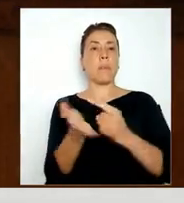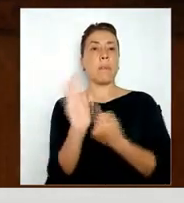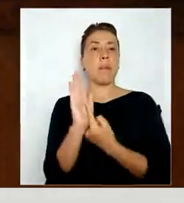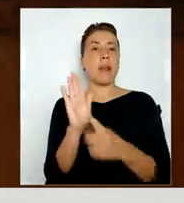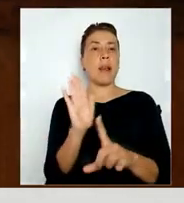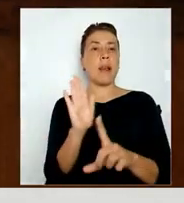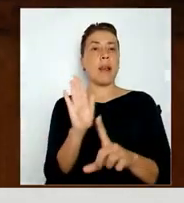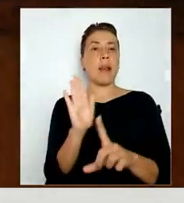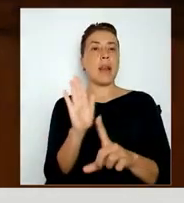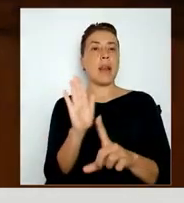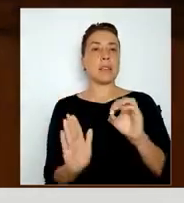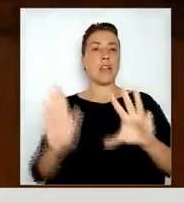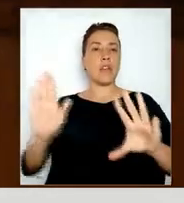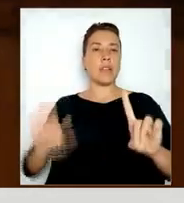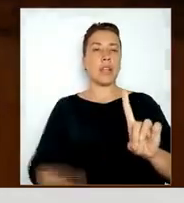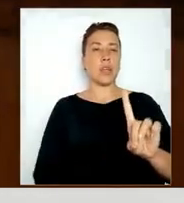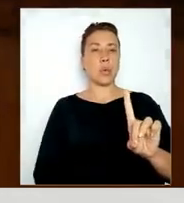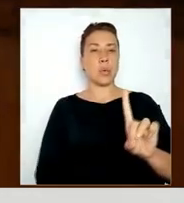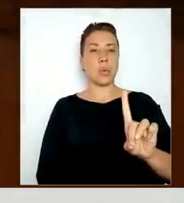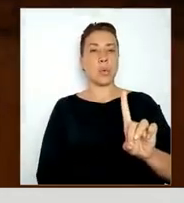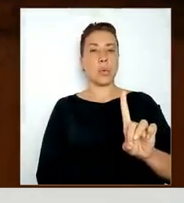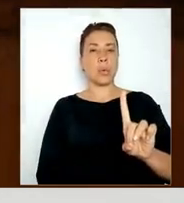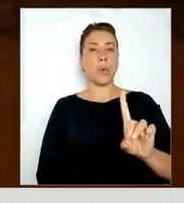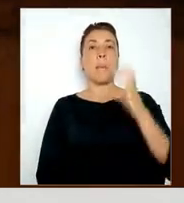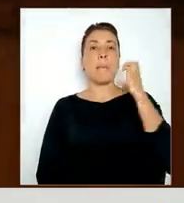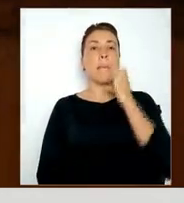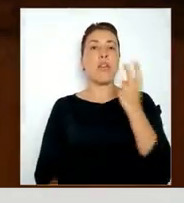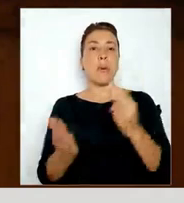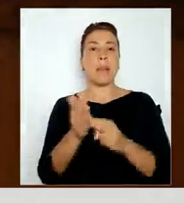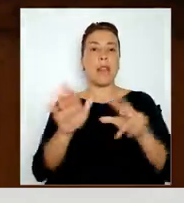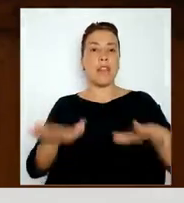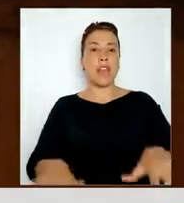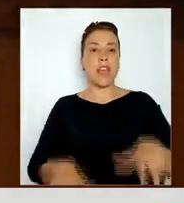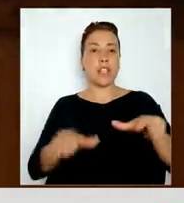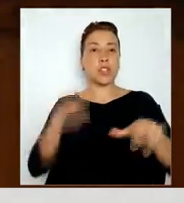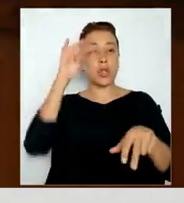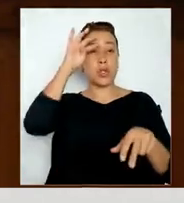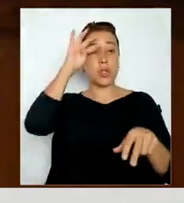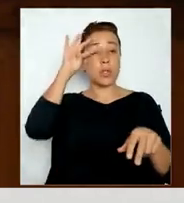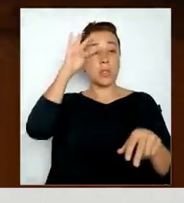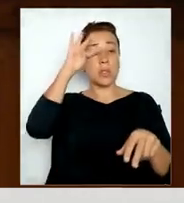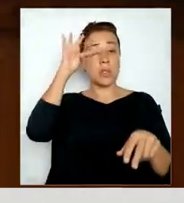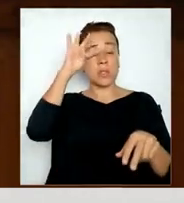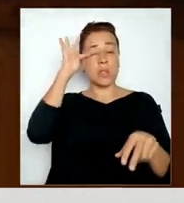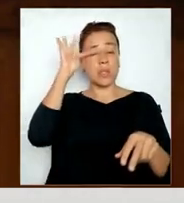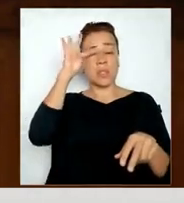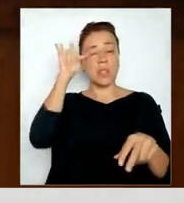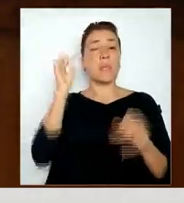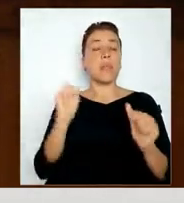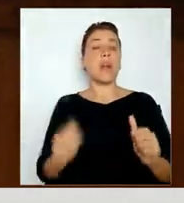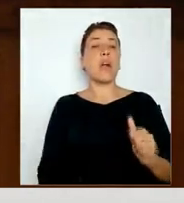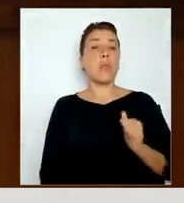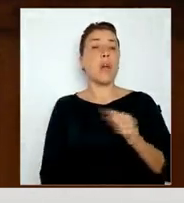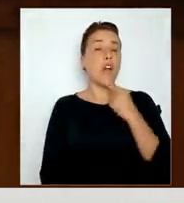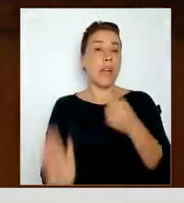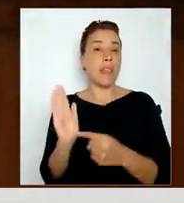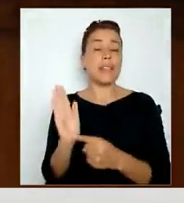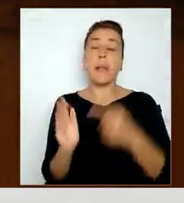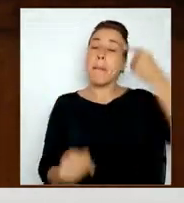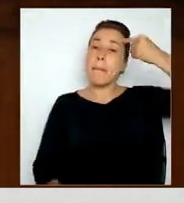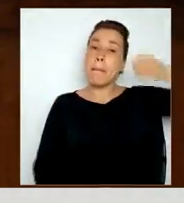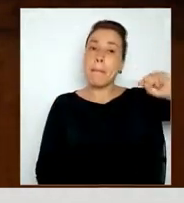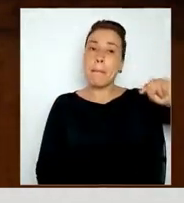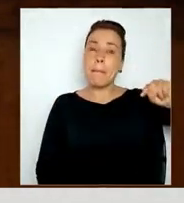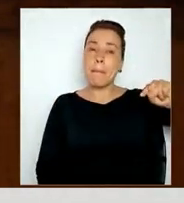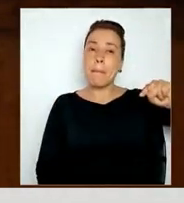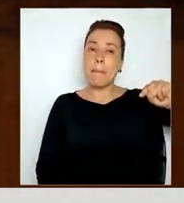es decir mayo de 2018 era aplicable tal disposición no obstante sí lo era